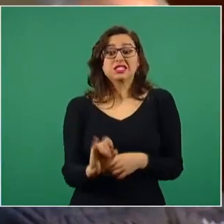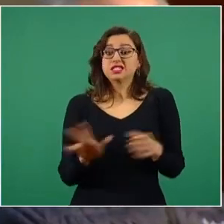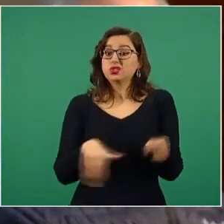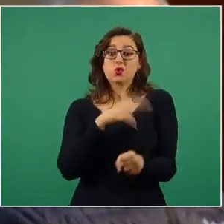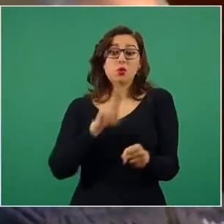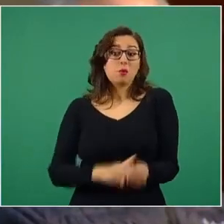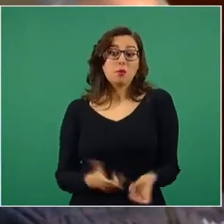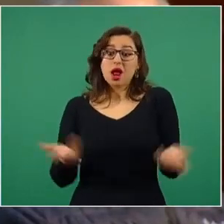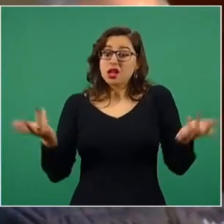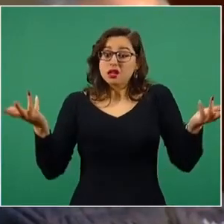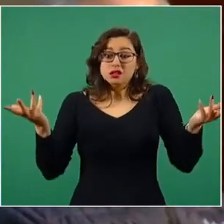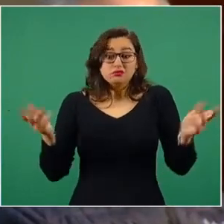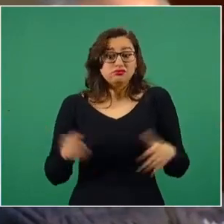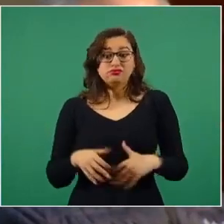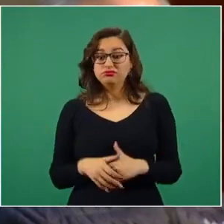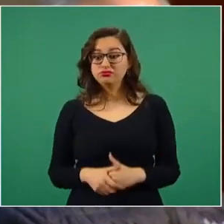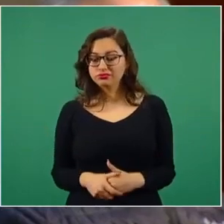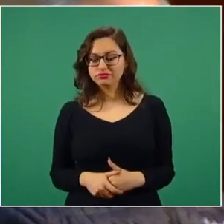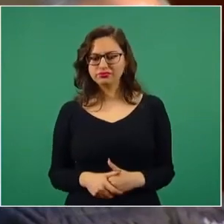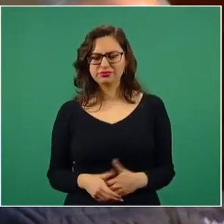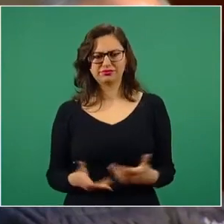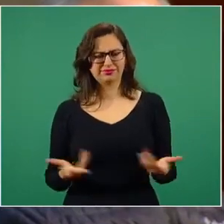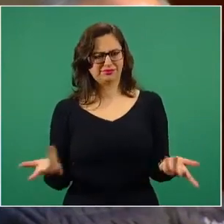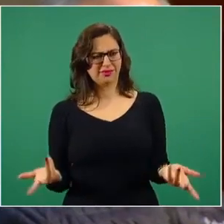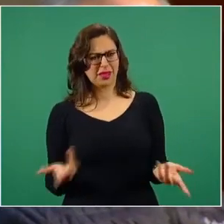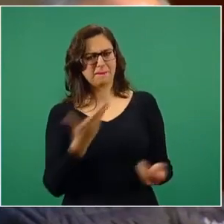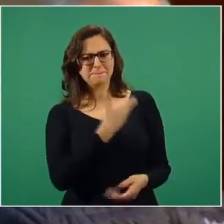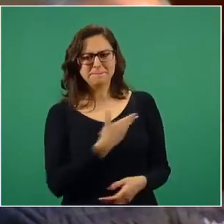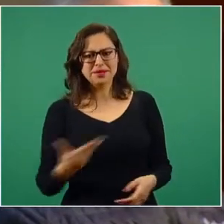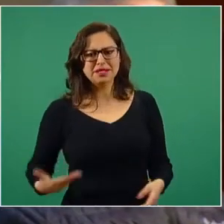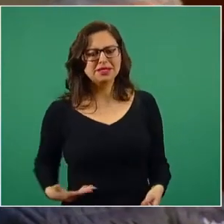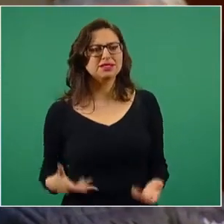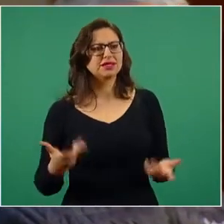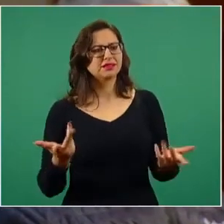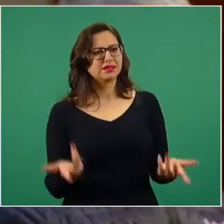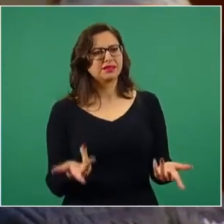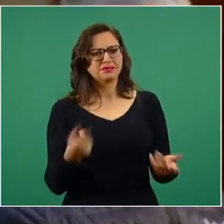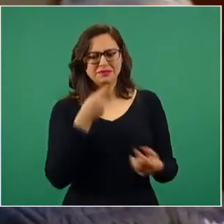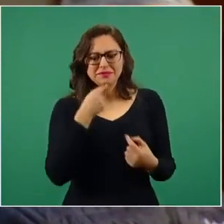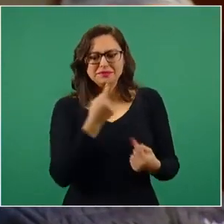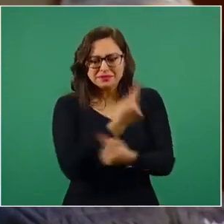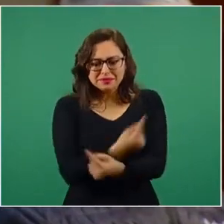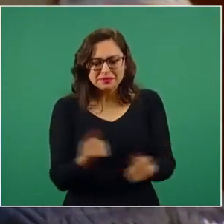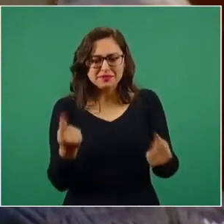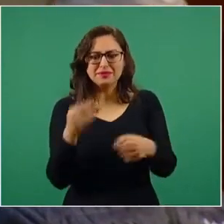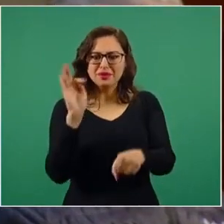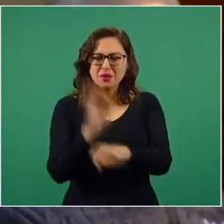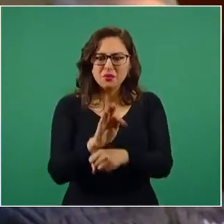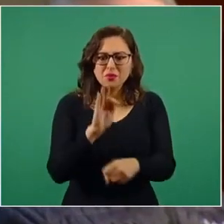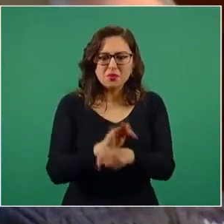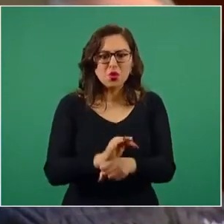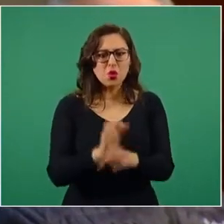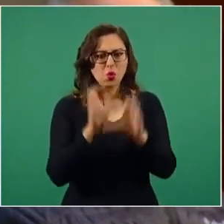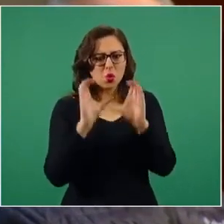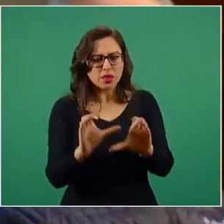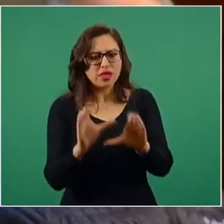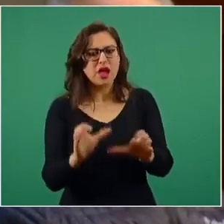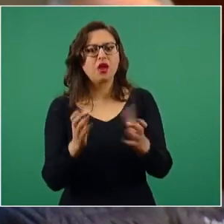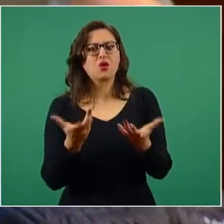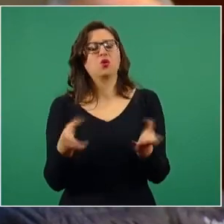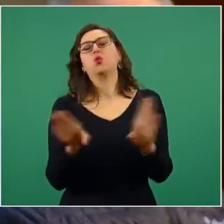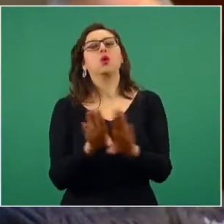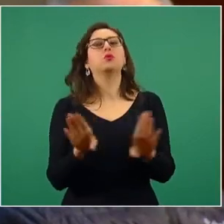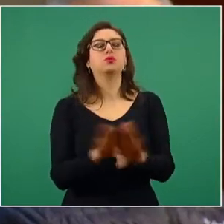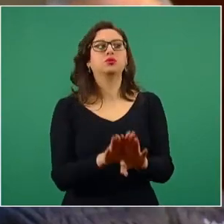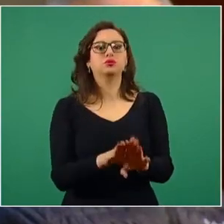Presidente, ¿qué puede hacerse para proteger a estos menores y que se imponga una sanción